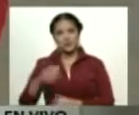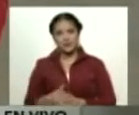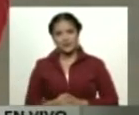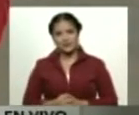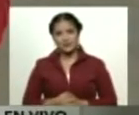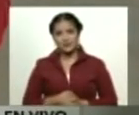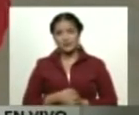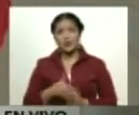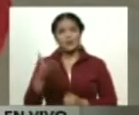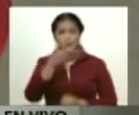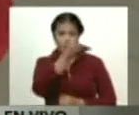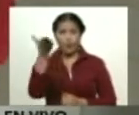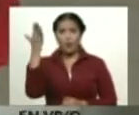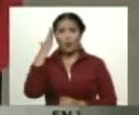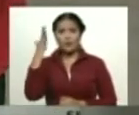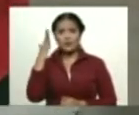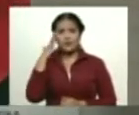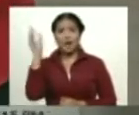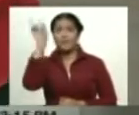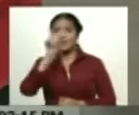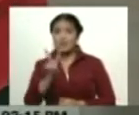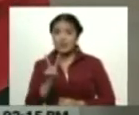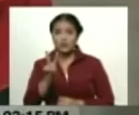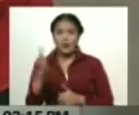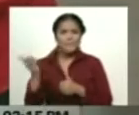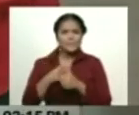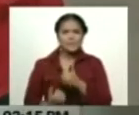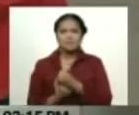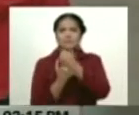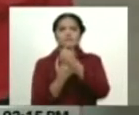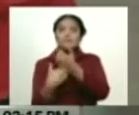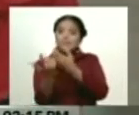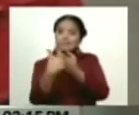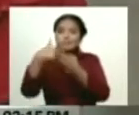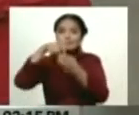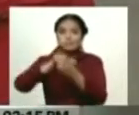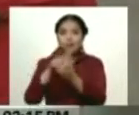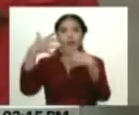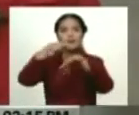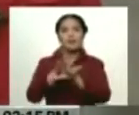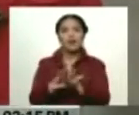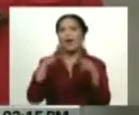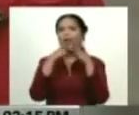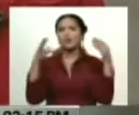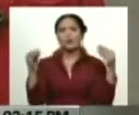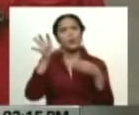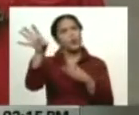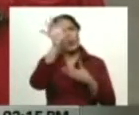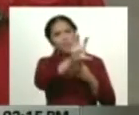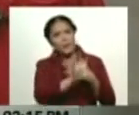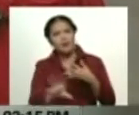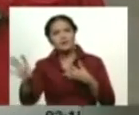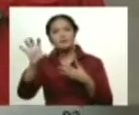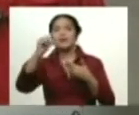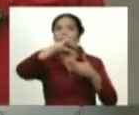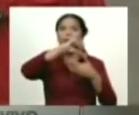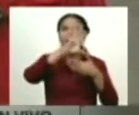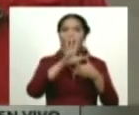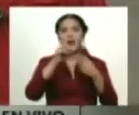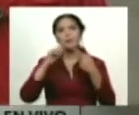es un secreto que Venezuela ha sido uno de los pilares de la integración latinoamericana a través del ALBA, la UNASUR y la CELAC, y que lo que pasa en